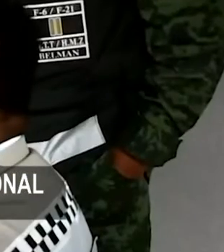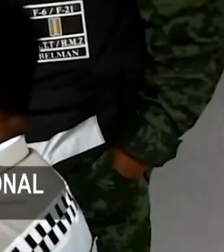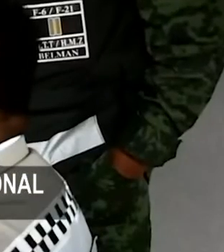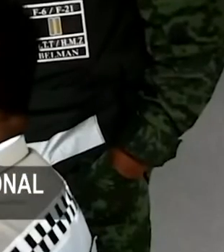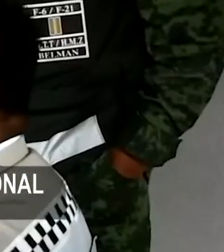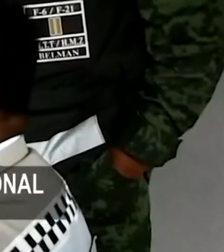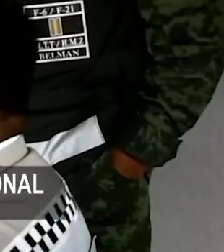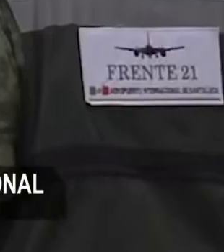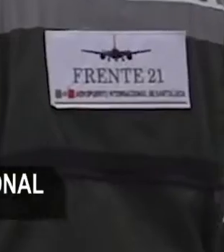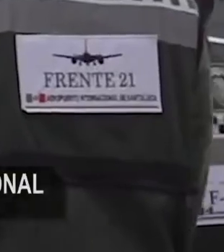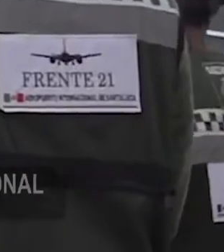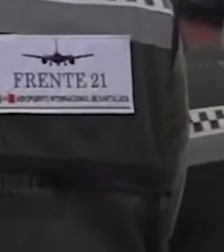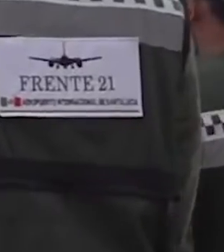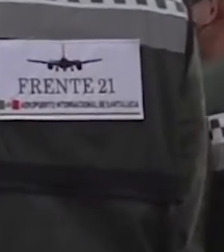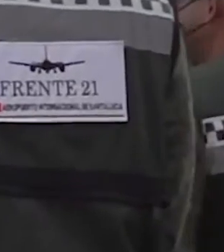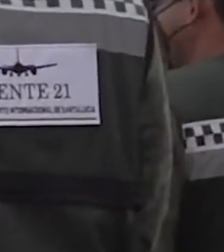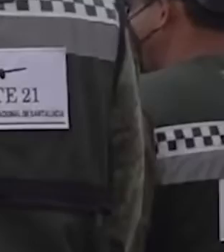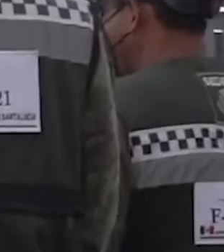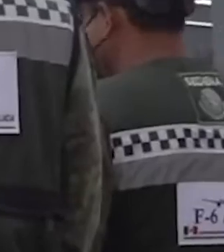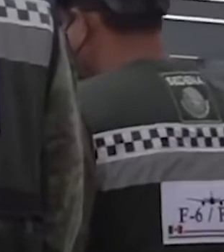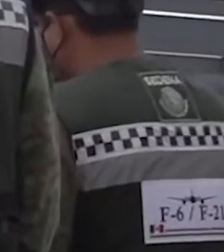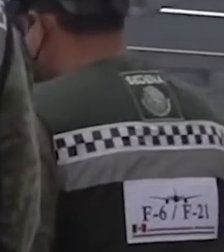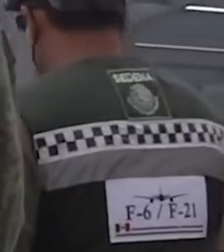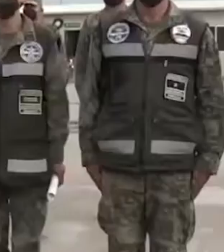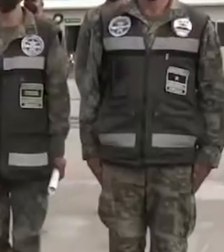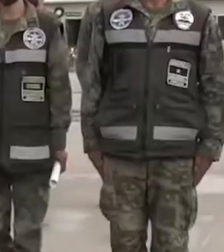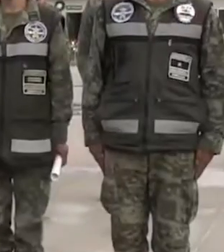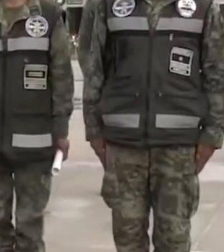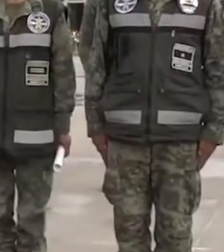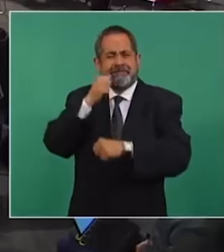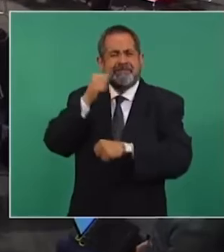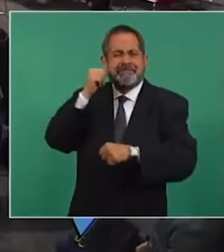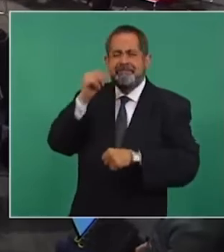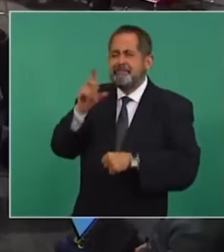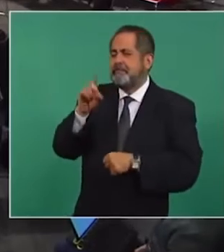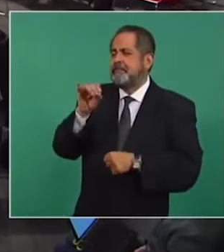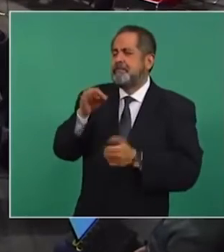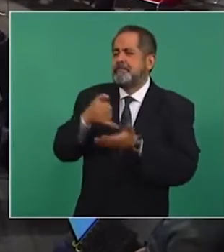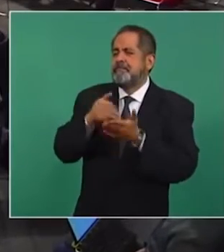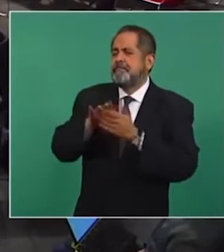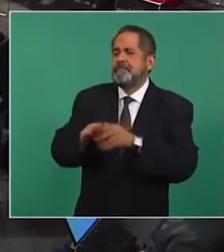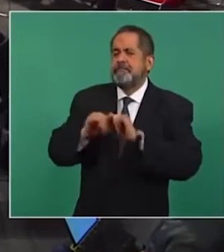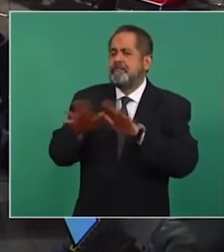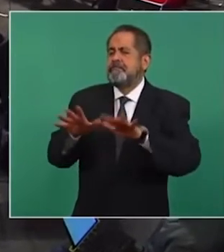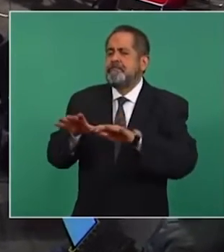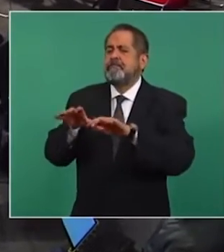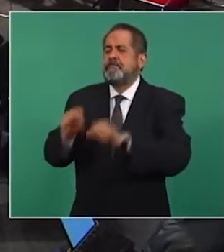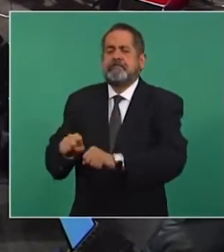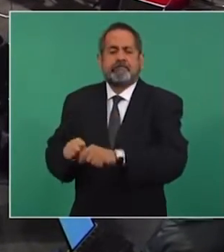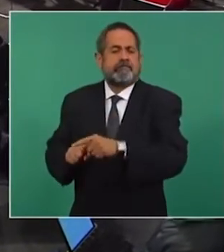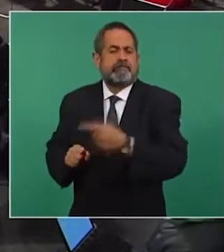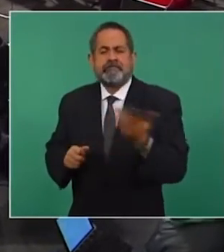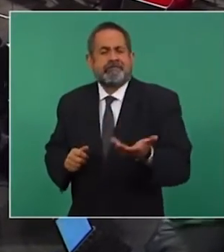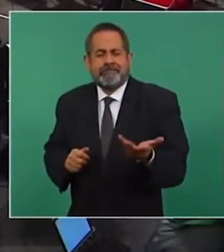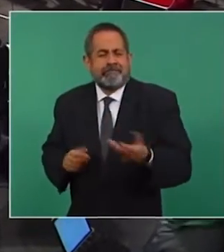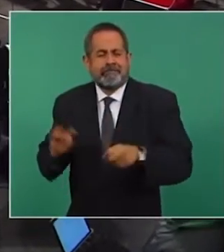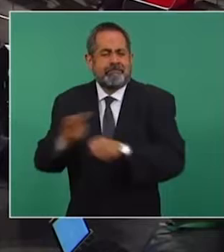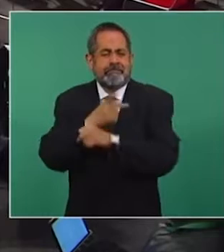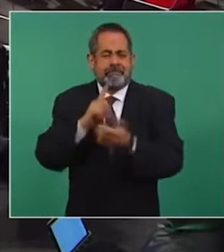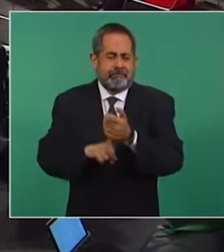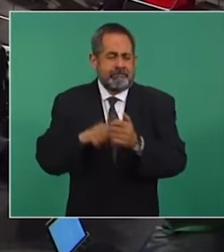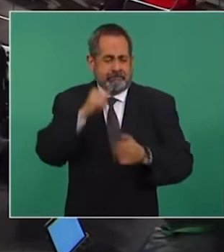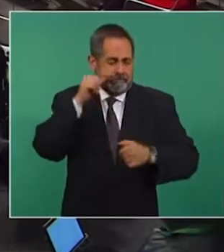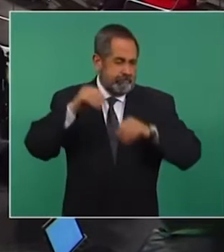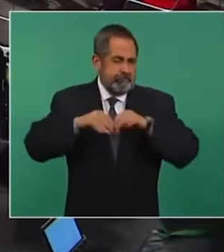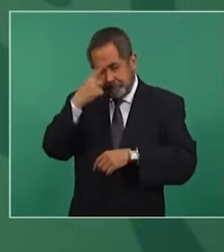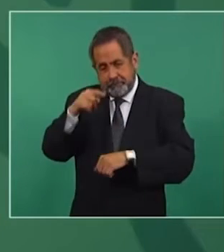otros términos es no dar detalles quiénes son los constructores y cuánto se les paga. Sin embargo, al ser cuestionado aseguró que solo fue para agilizar